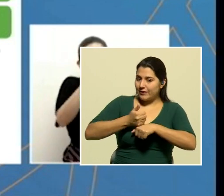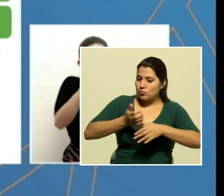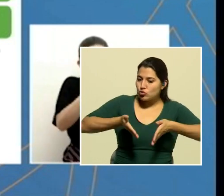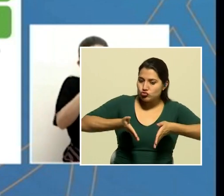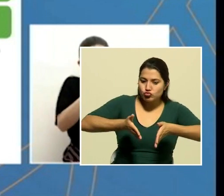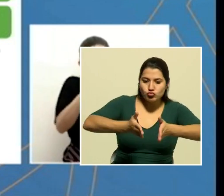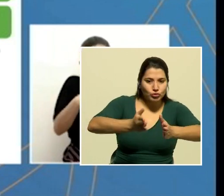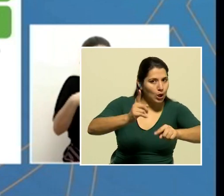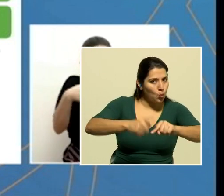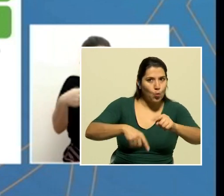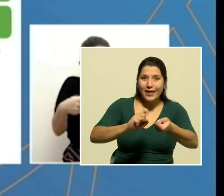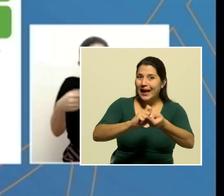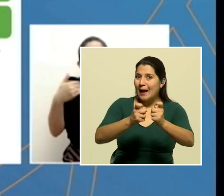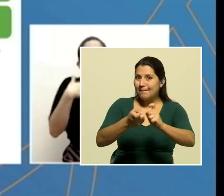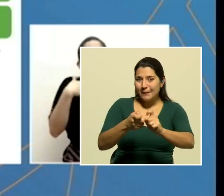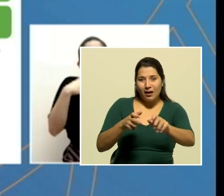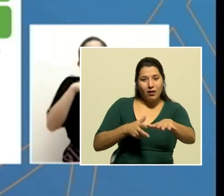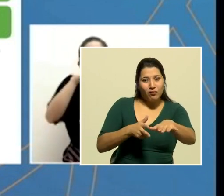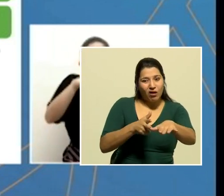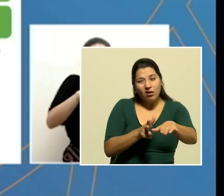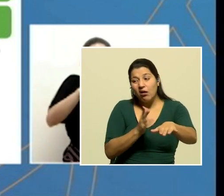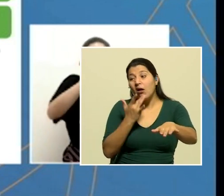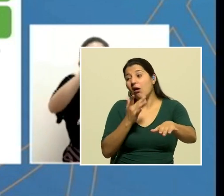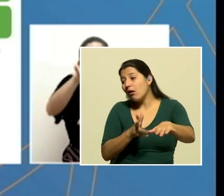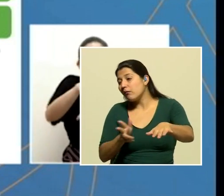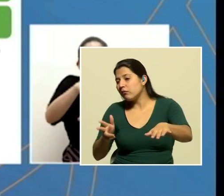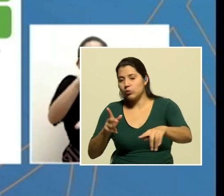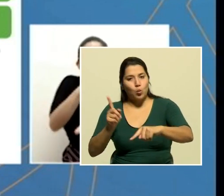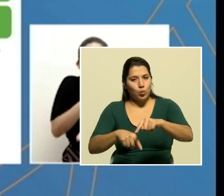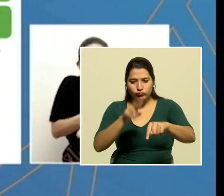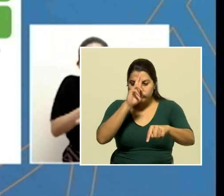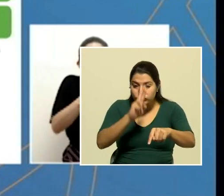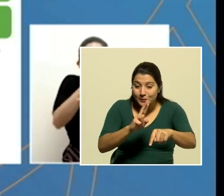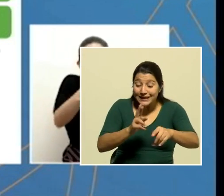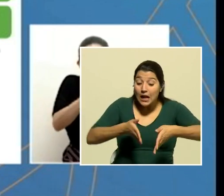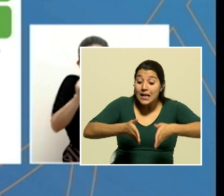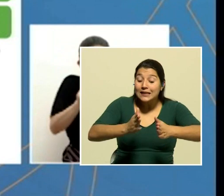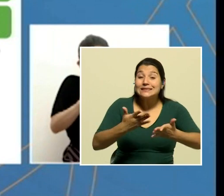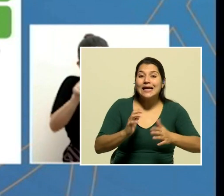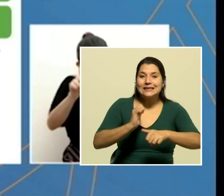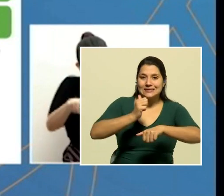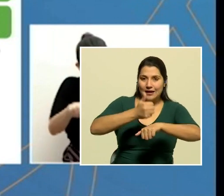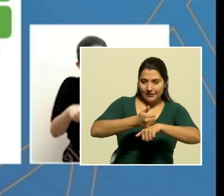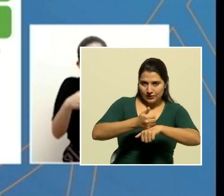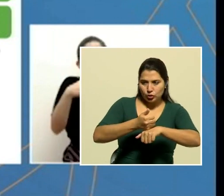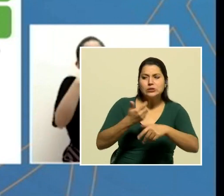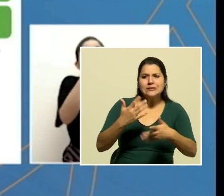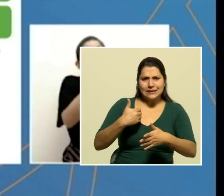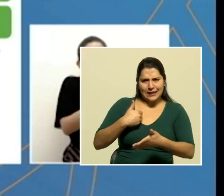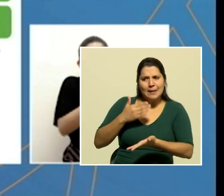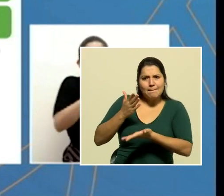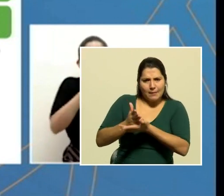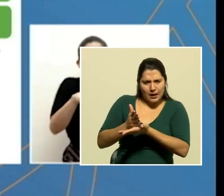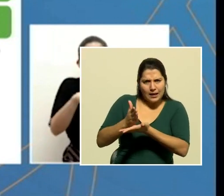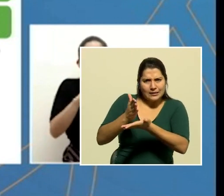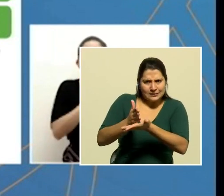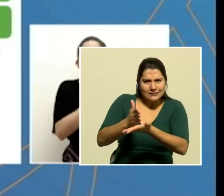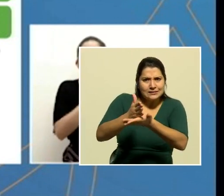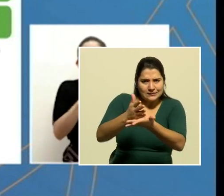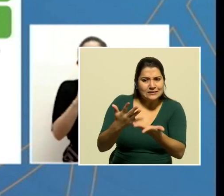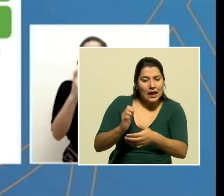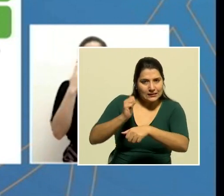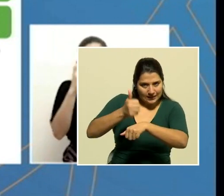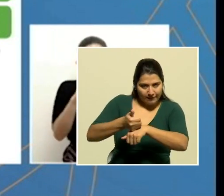con diferentes paradas que han sido seleccionadas, va a llegar al almacén fiscal, va a descargar,